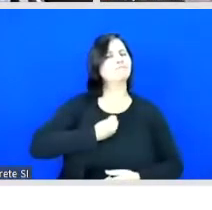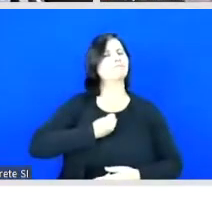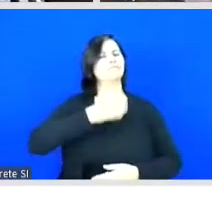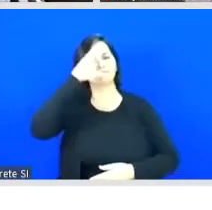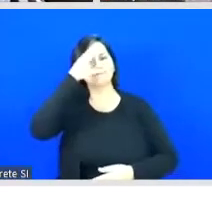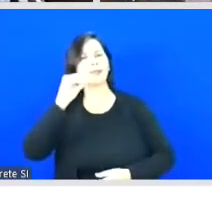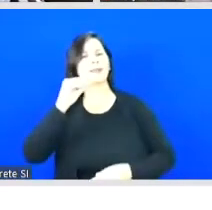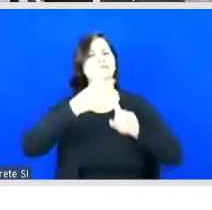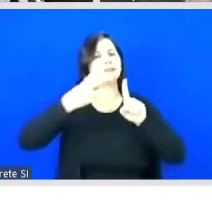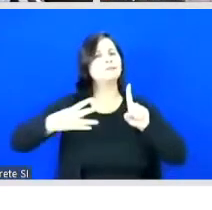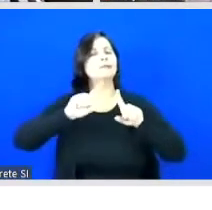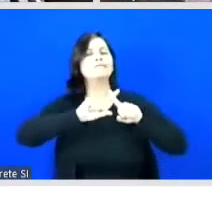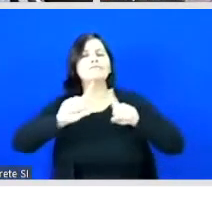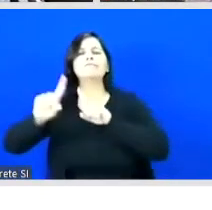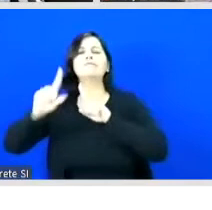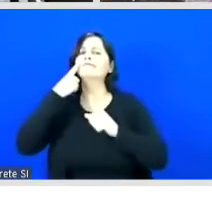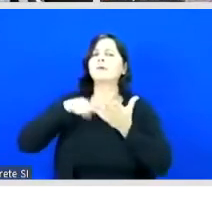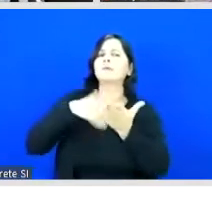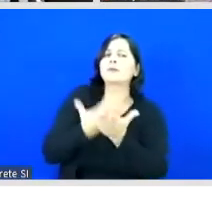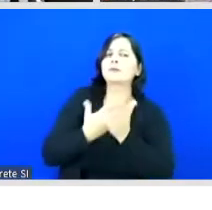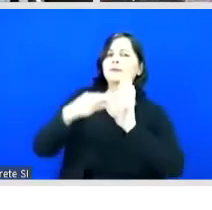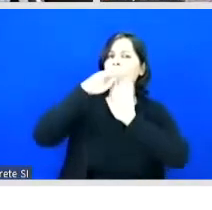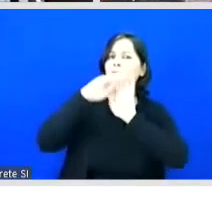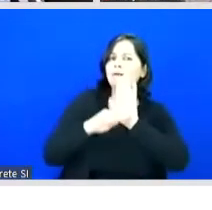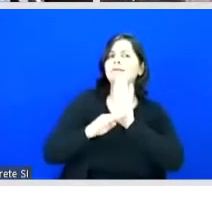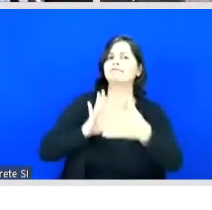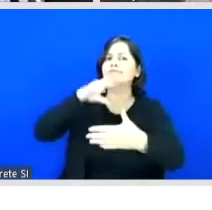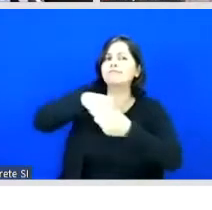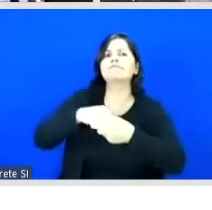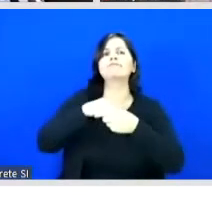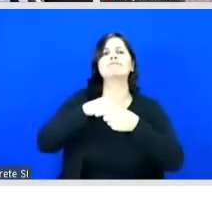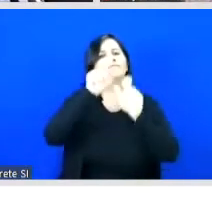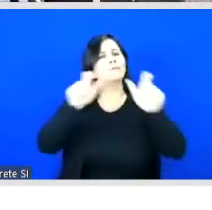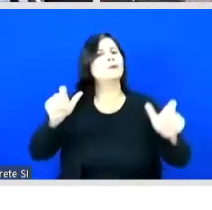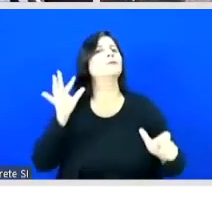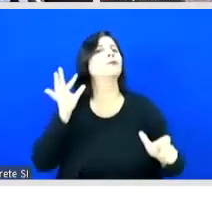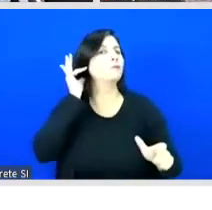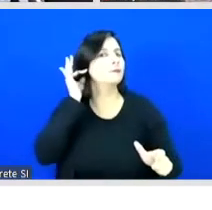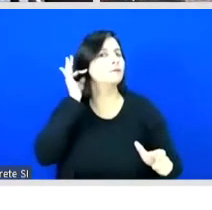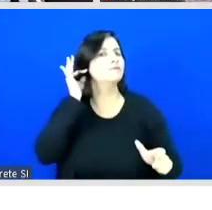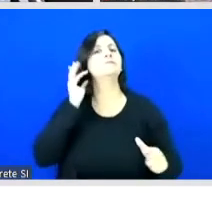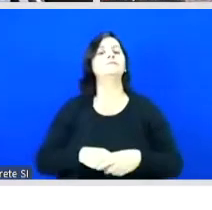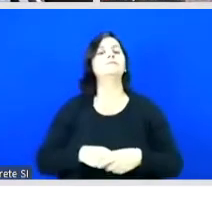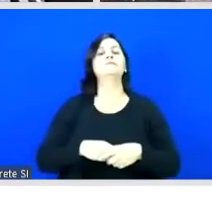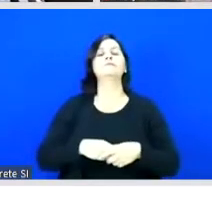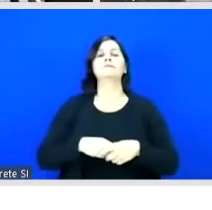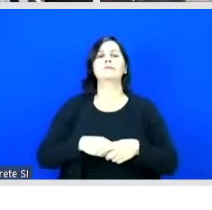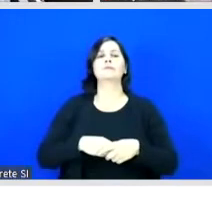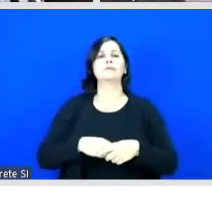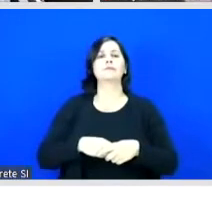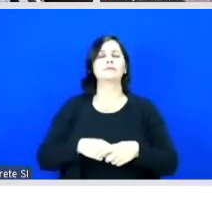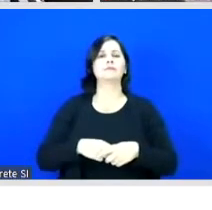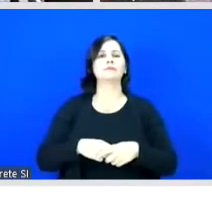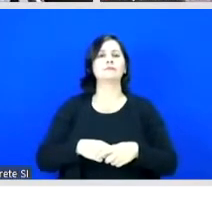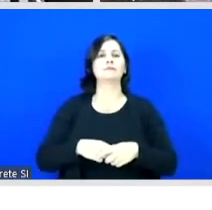las mujeres. Me parece que también en otro orden de ideas es indispensable